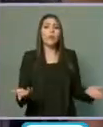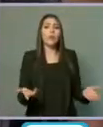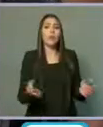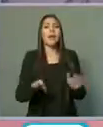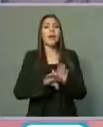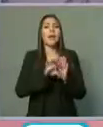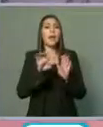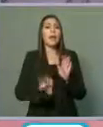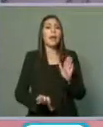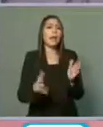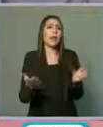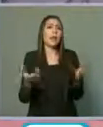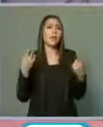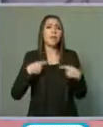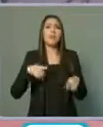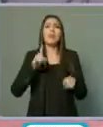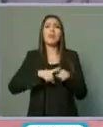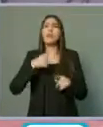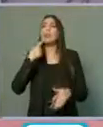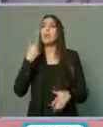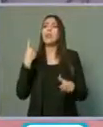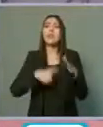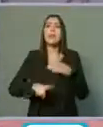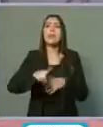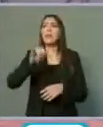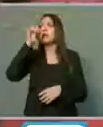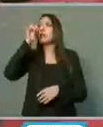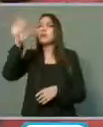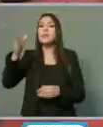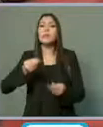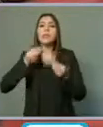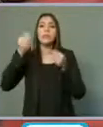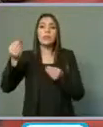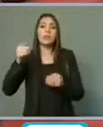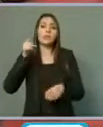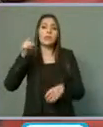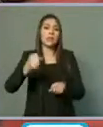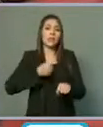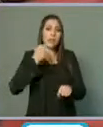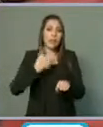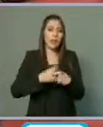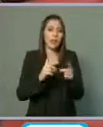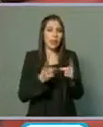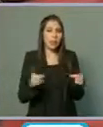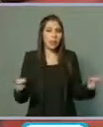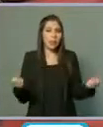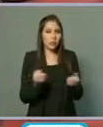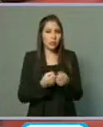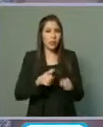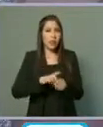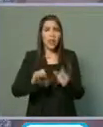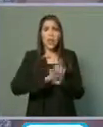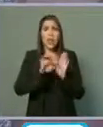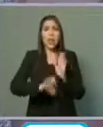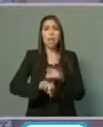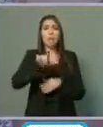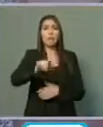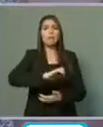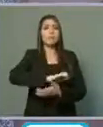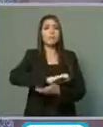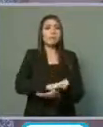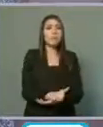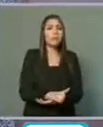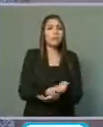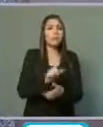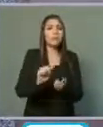recibir, por ejemplo, una queja o una denuncia en relación a ello? Bueno, desde la Secretaría de Desarrollo Social, si hay una discriminación que genera otro tipo de